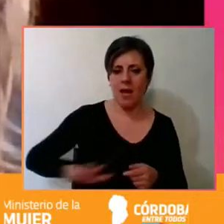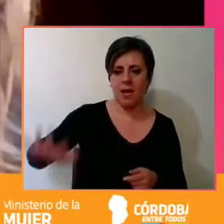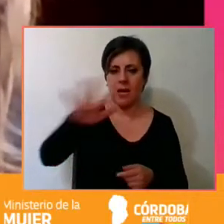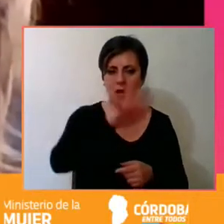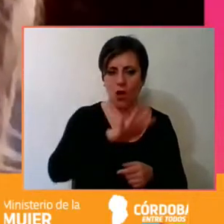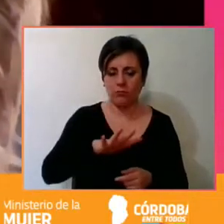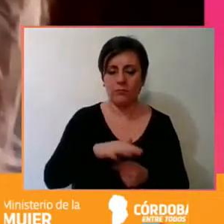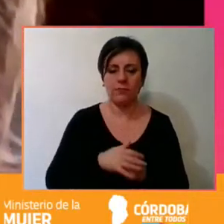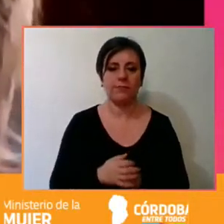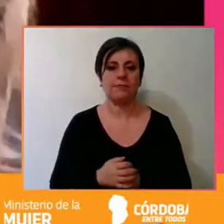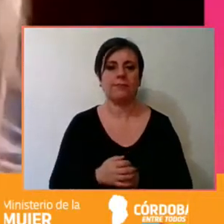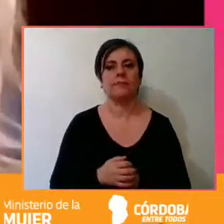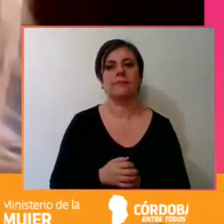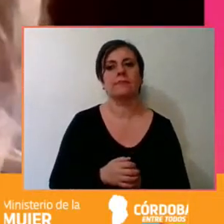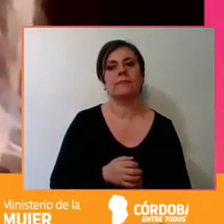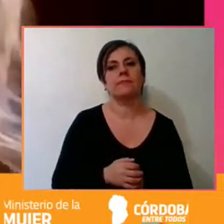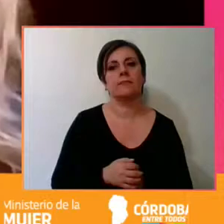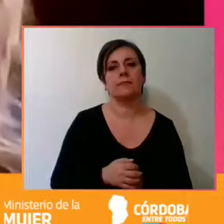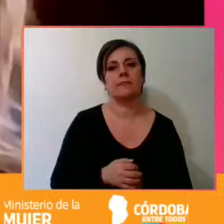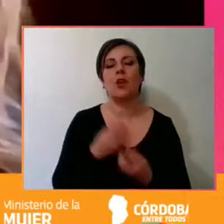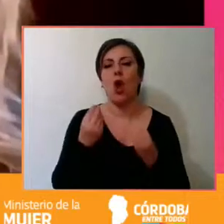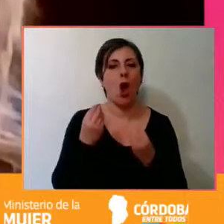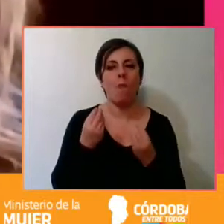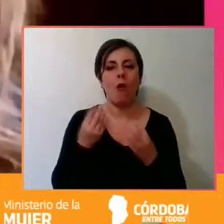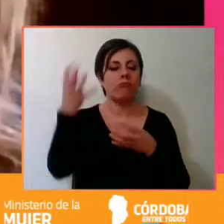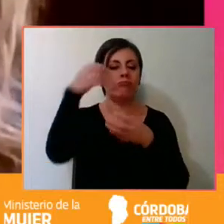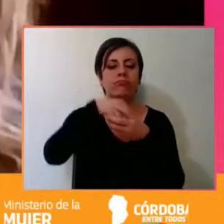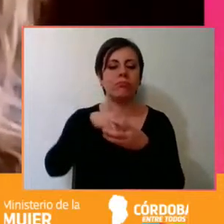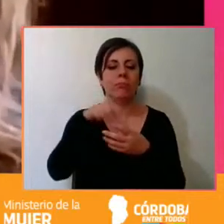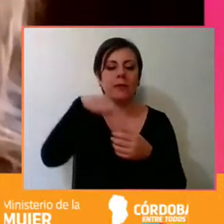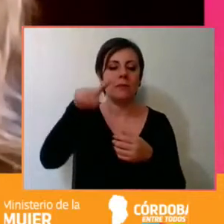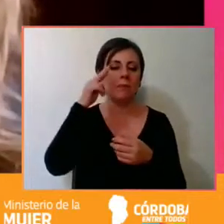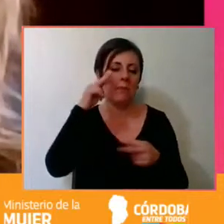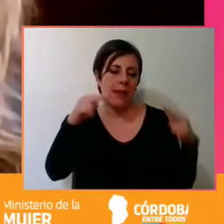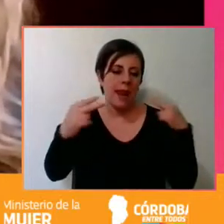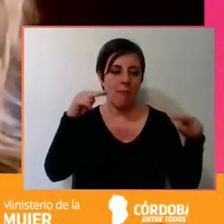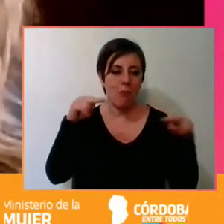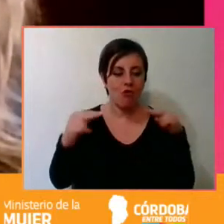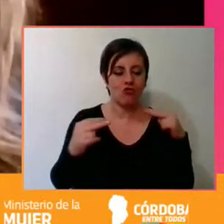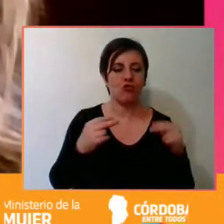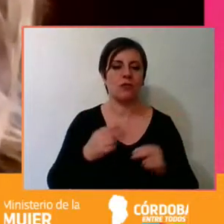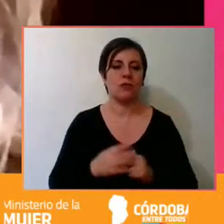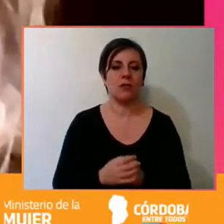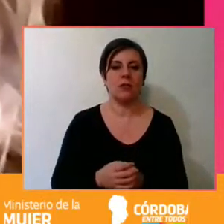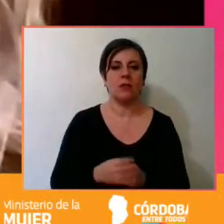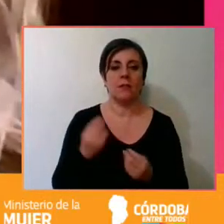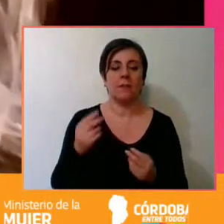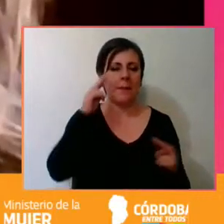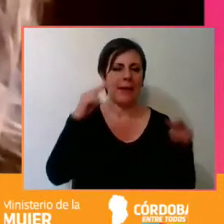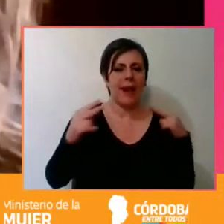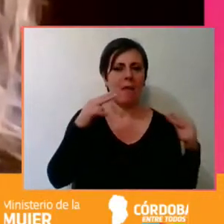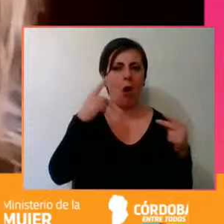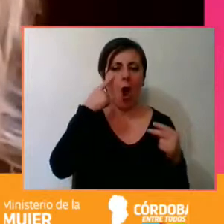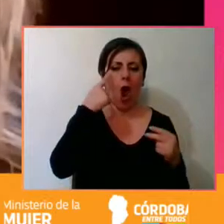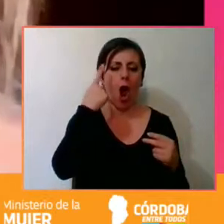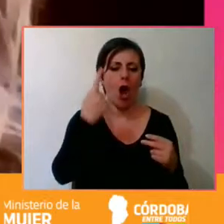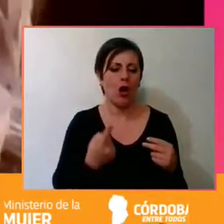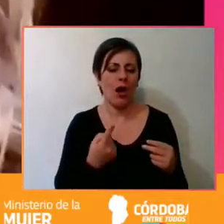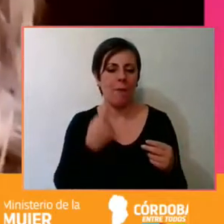Y quisiera decir un poco cómo está constituida para que la miremos, y además cuando la miremos la conozcamos y